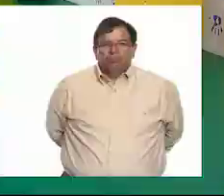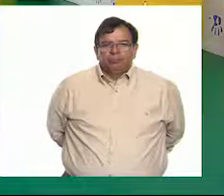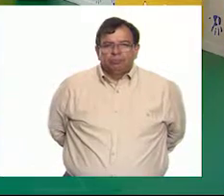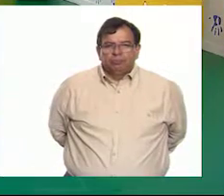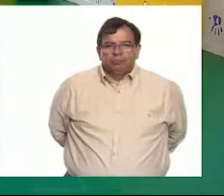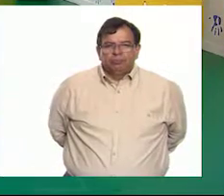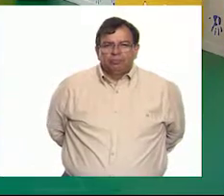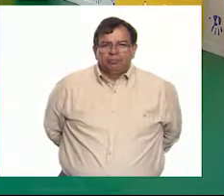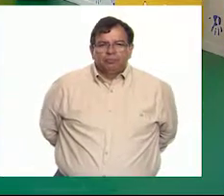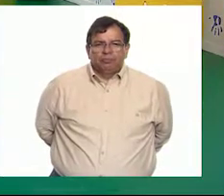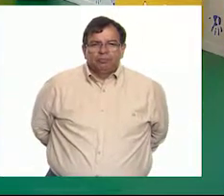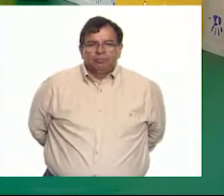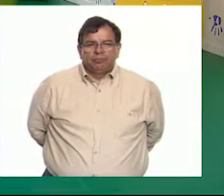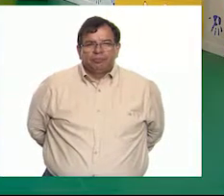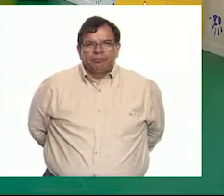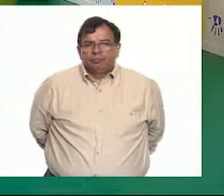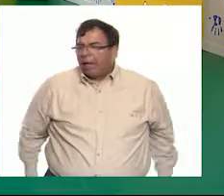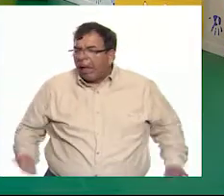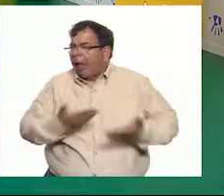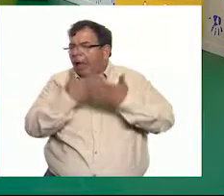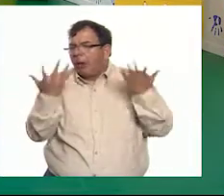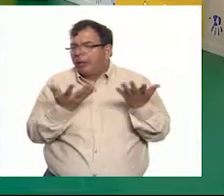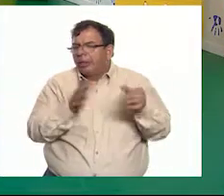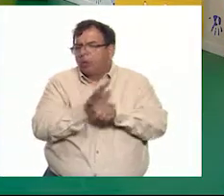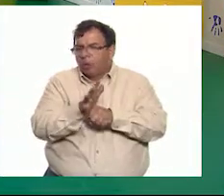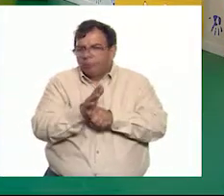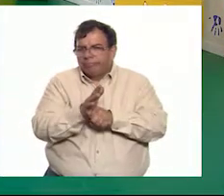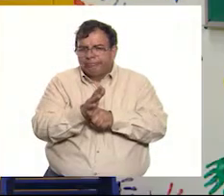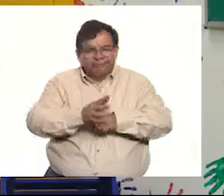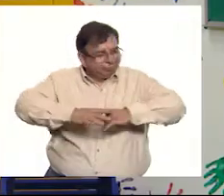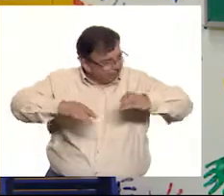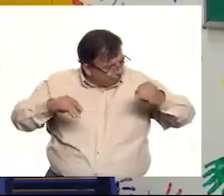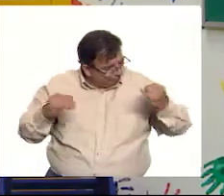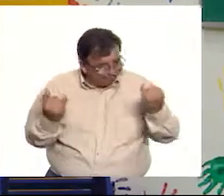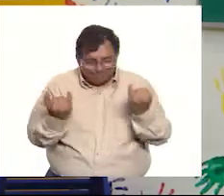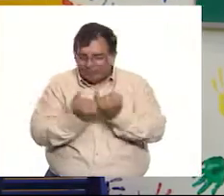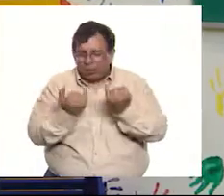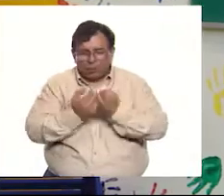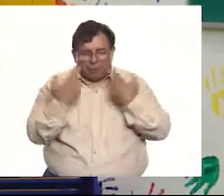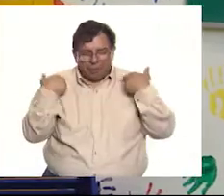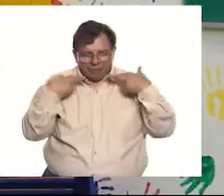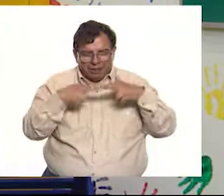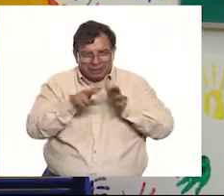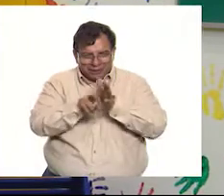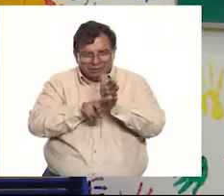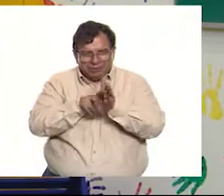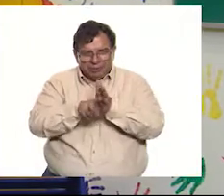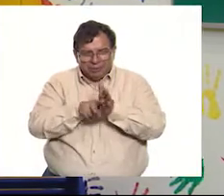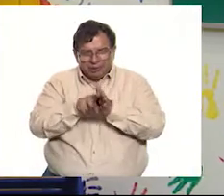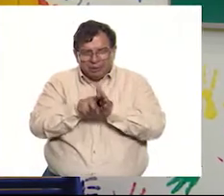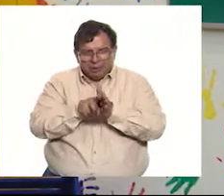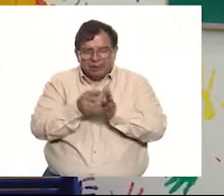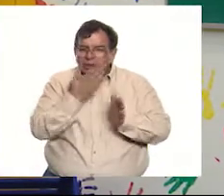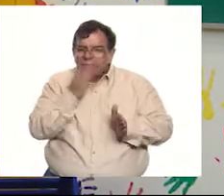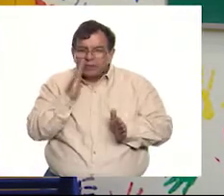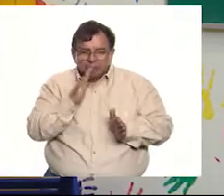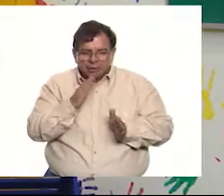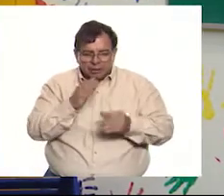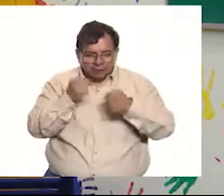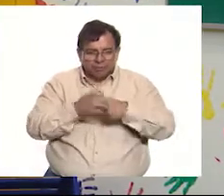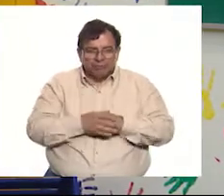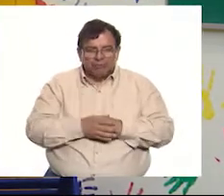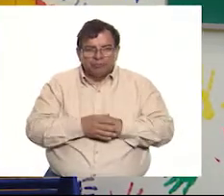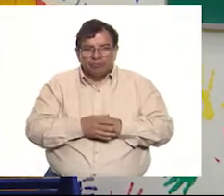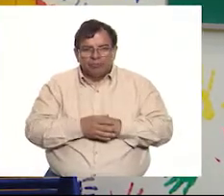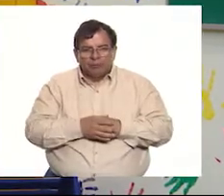Listo. ¿Y ahora qué vamos a hacer, maestro? Pues vamos a hacer lo mismo que hizo la maestra Goretti, segura, con nuestra servilleta. Muy